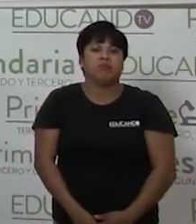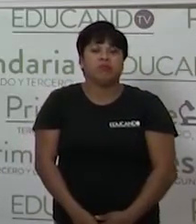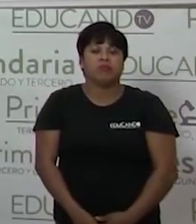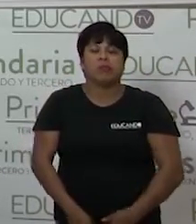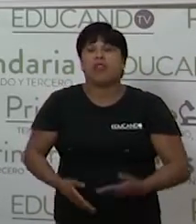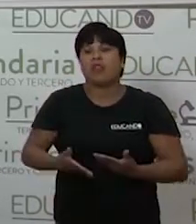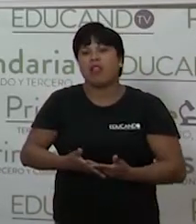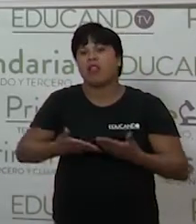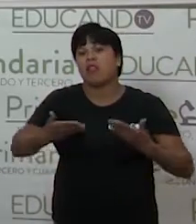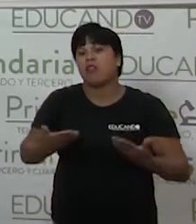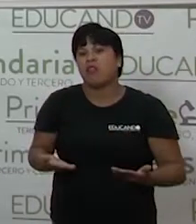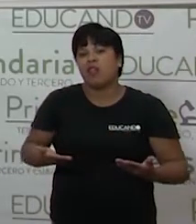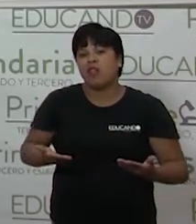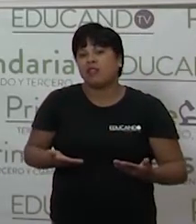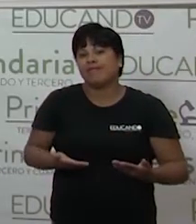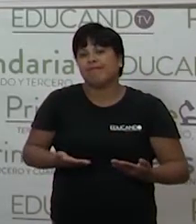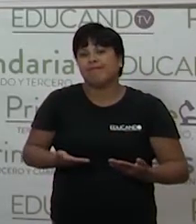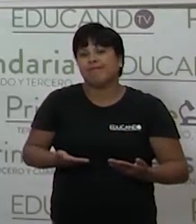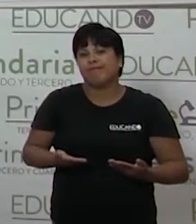ahora